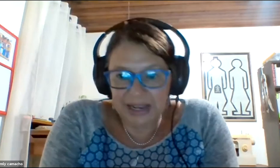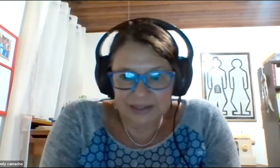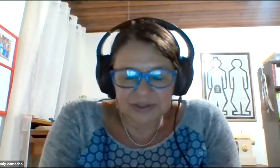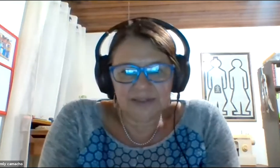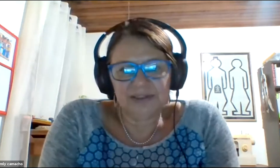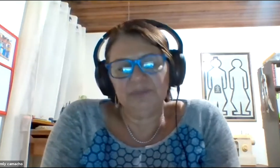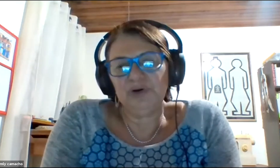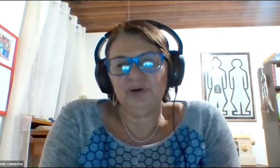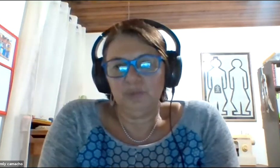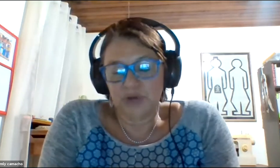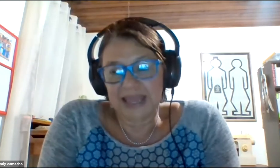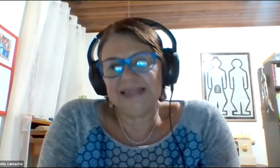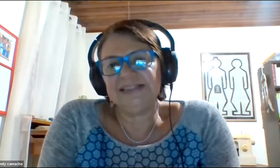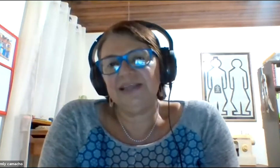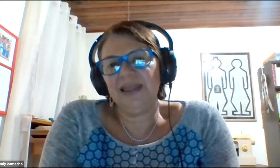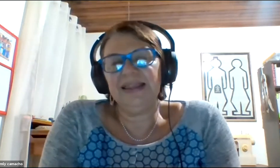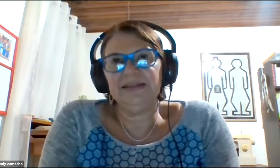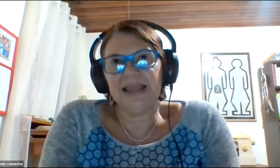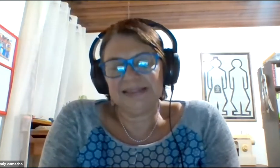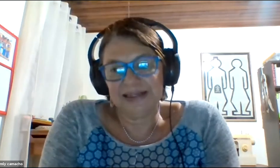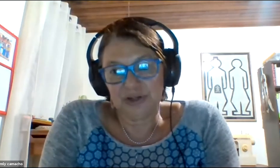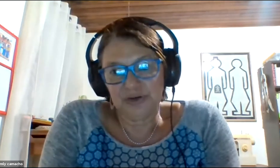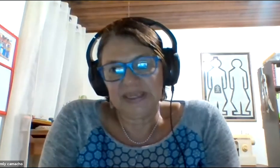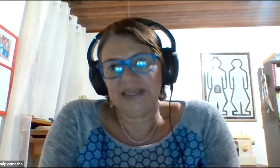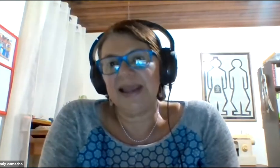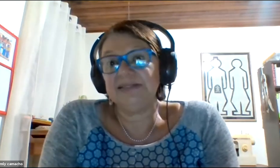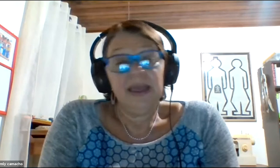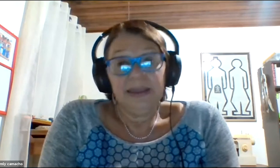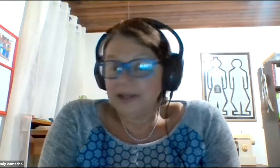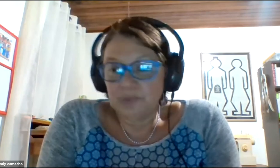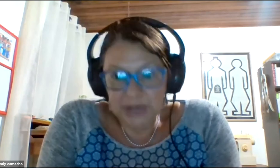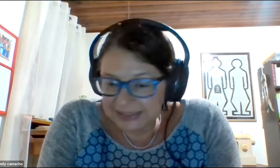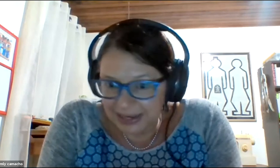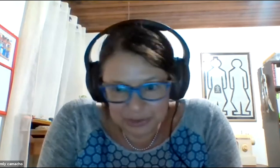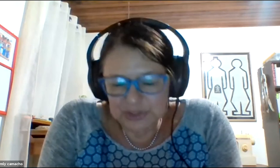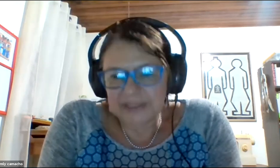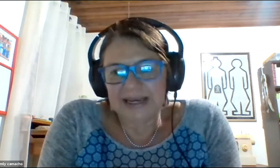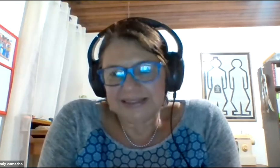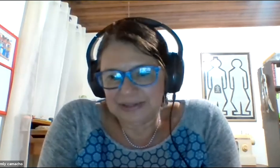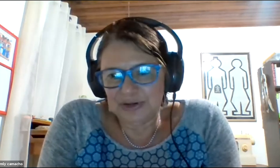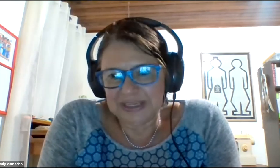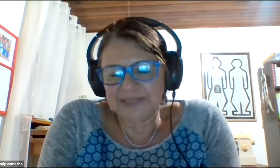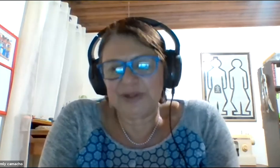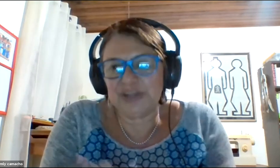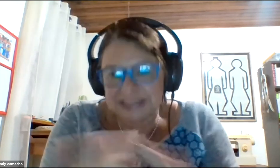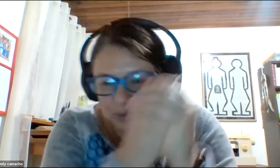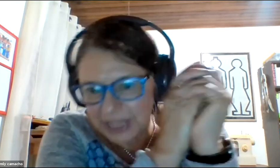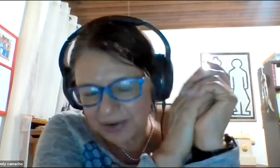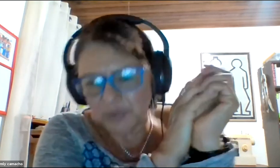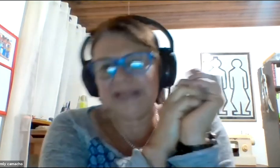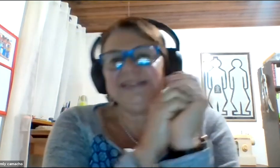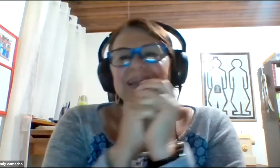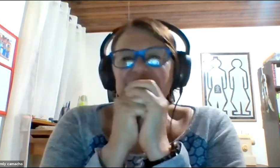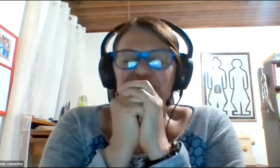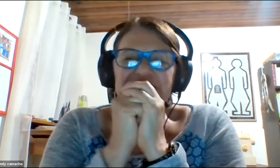y trabajando tanto tiempo con mujeres de las tecnologías y con mujeres que no son de las tecnologías, pero que se juntan